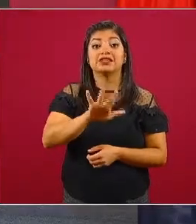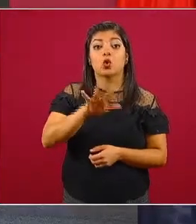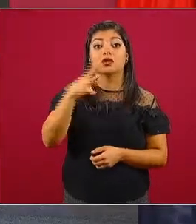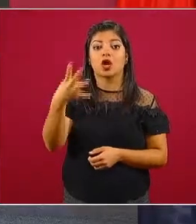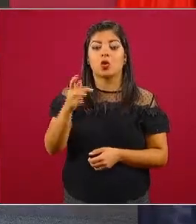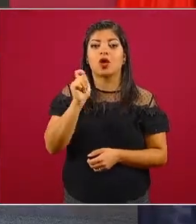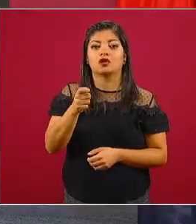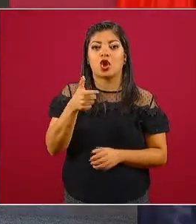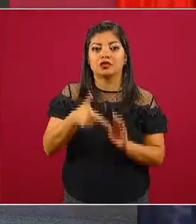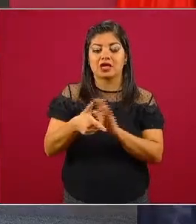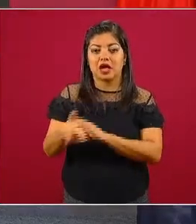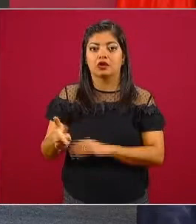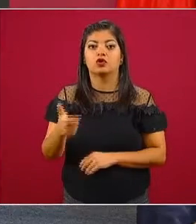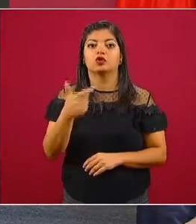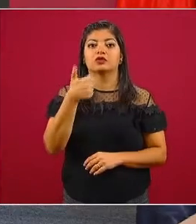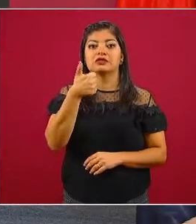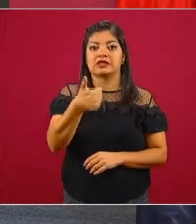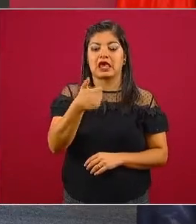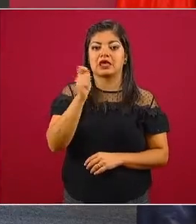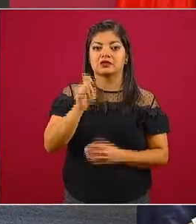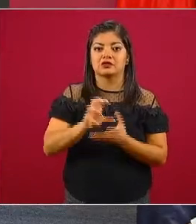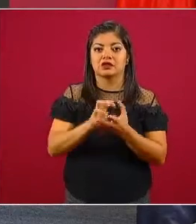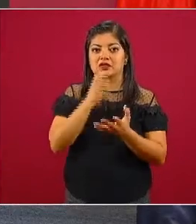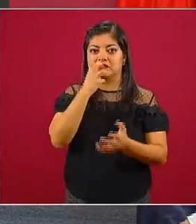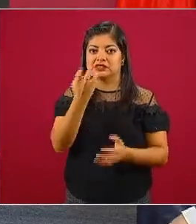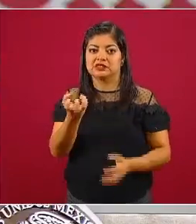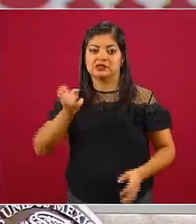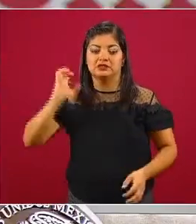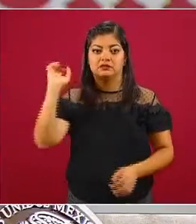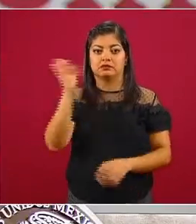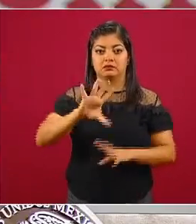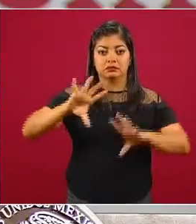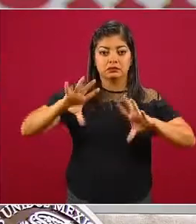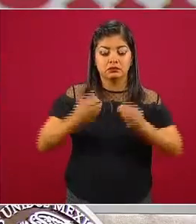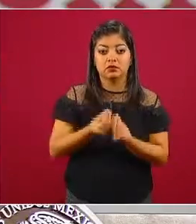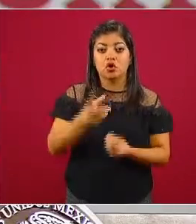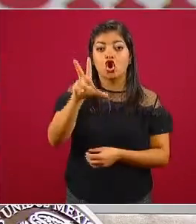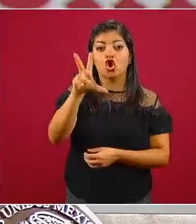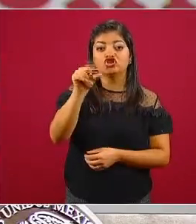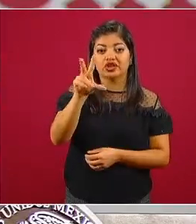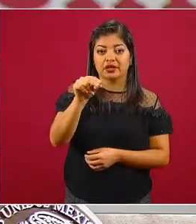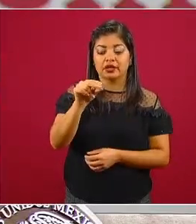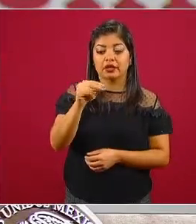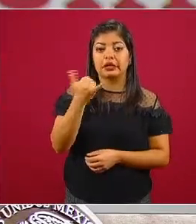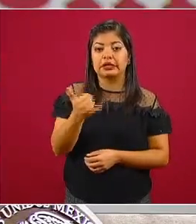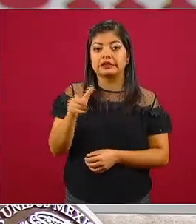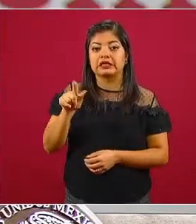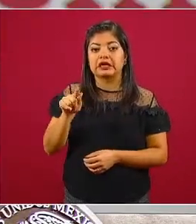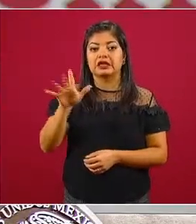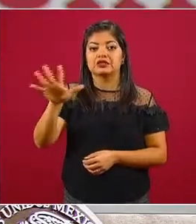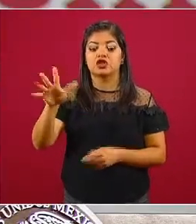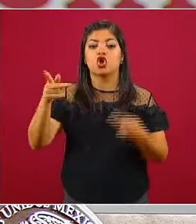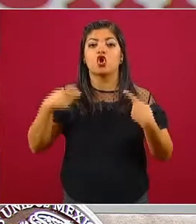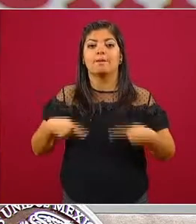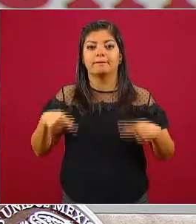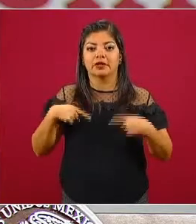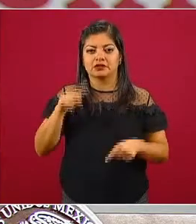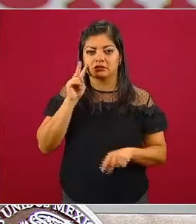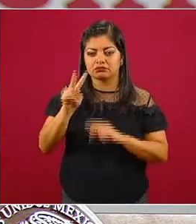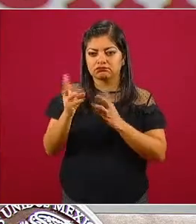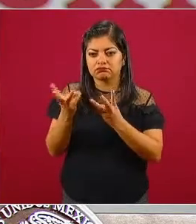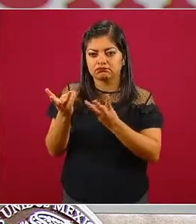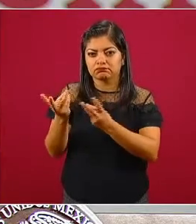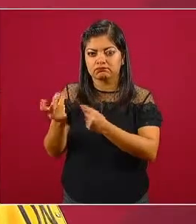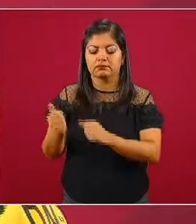asalto, 6 aditamentos lanzagranadas. En total, 80 armas y 75 personas visibles en